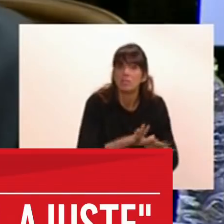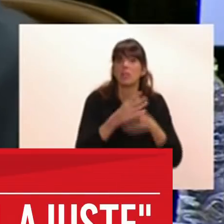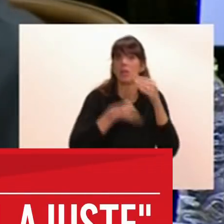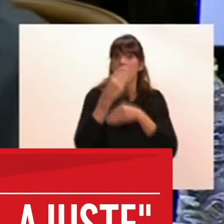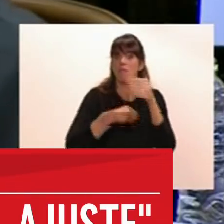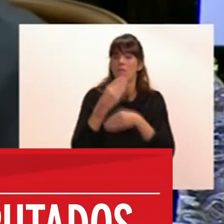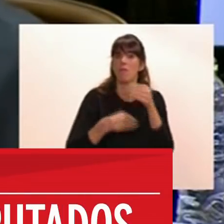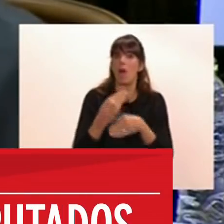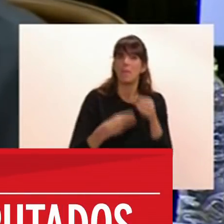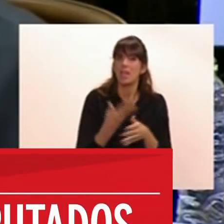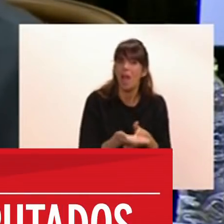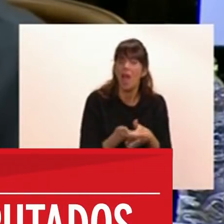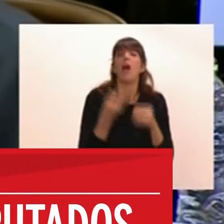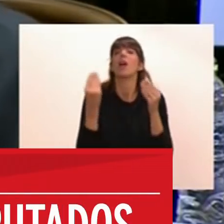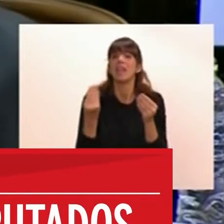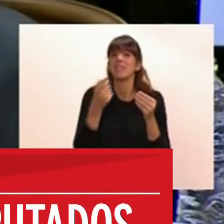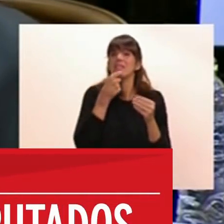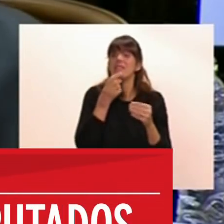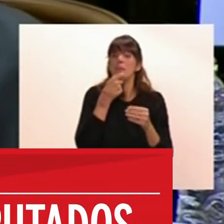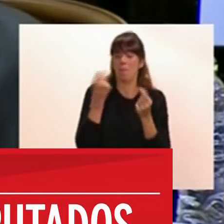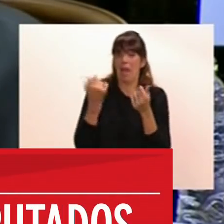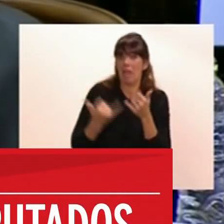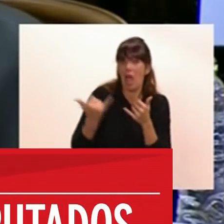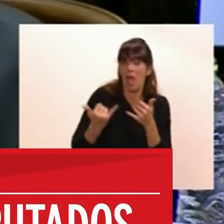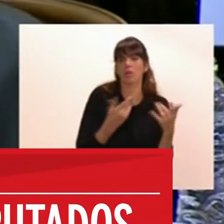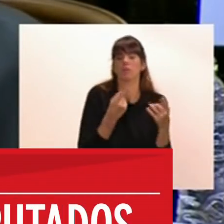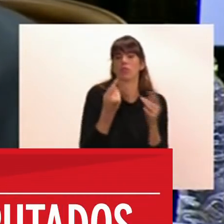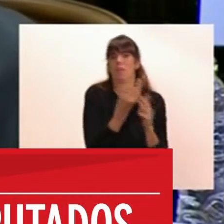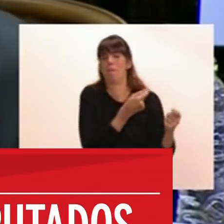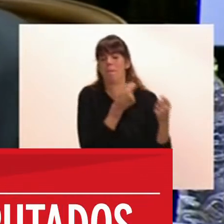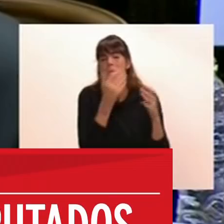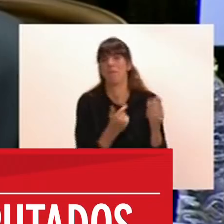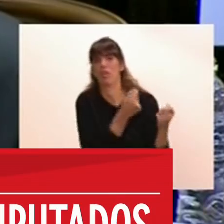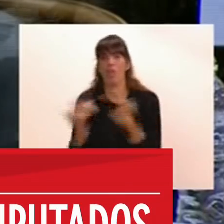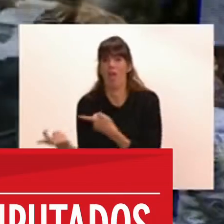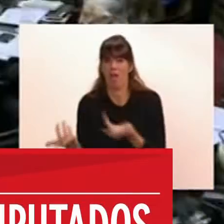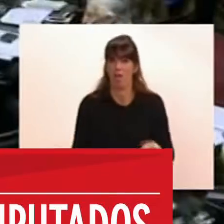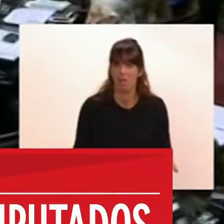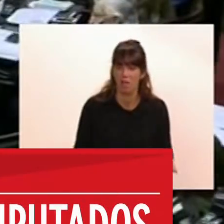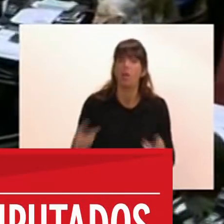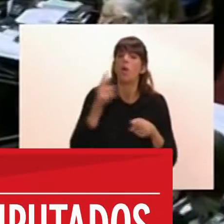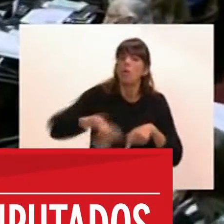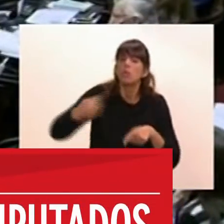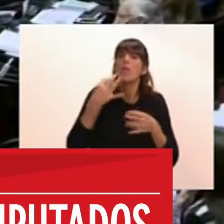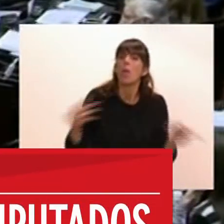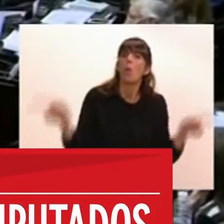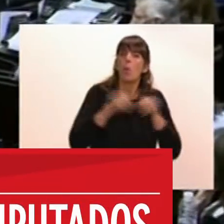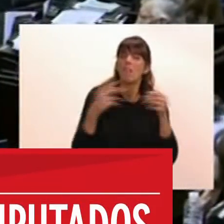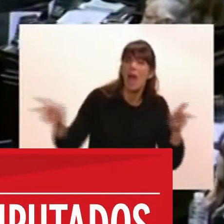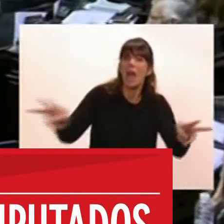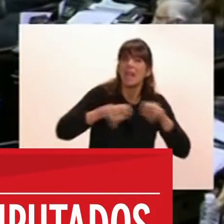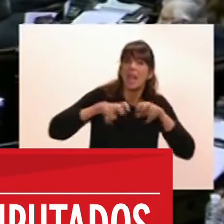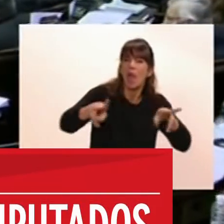familia, el que más guita tenía, colabora menos con la familia. Lo que ustedes tienen que hacer es volver a recaudar a los